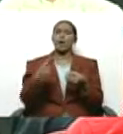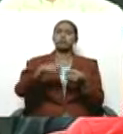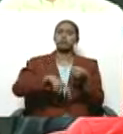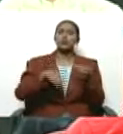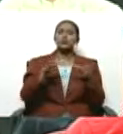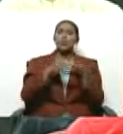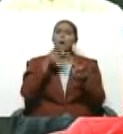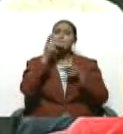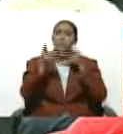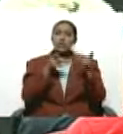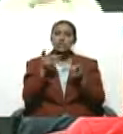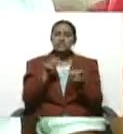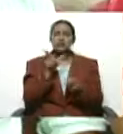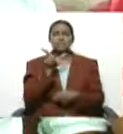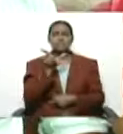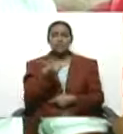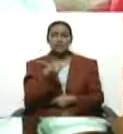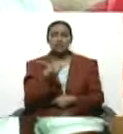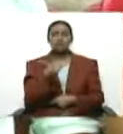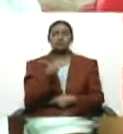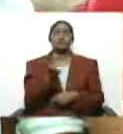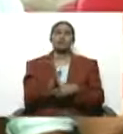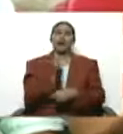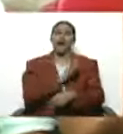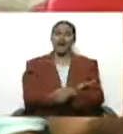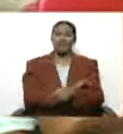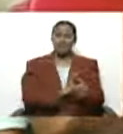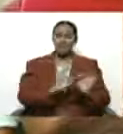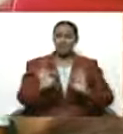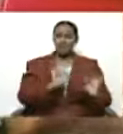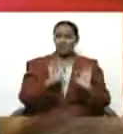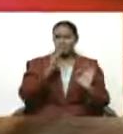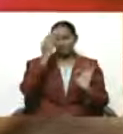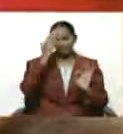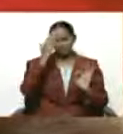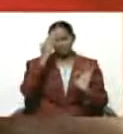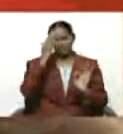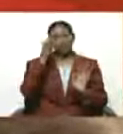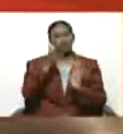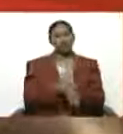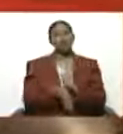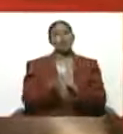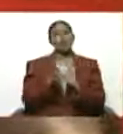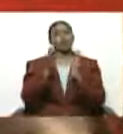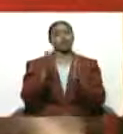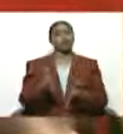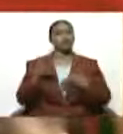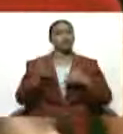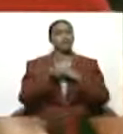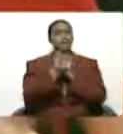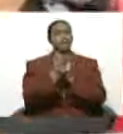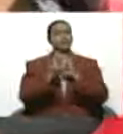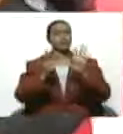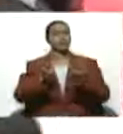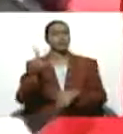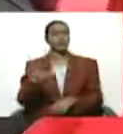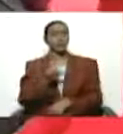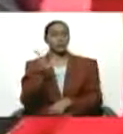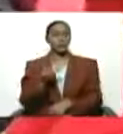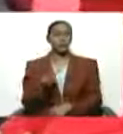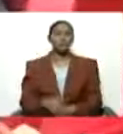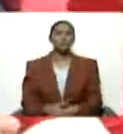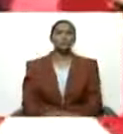preparación para la batalla del 28 de julio.